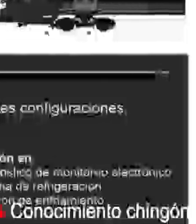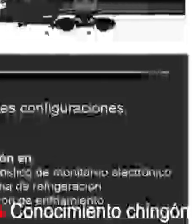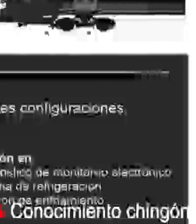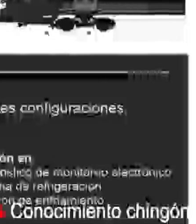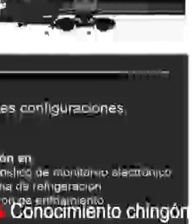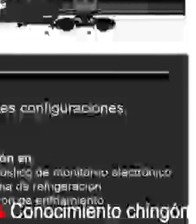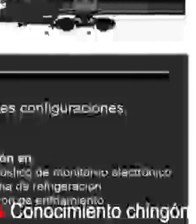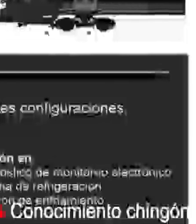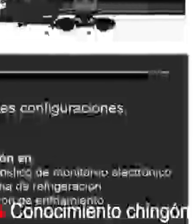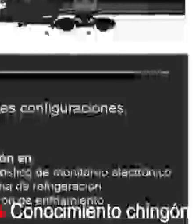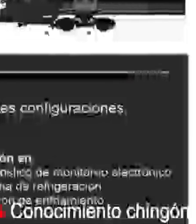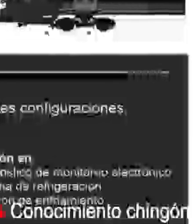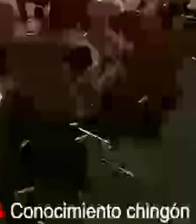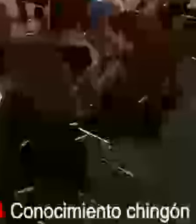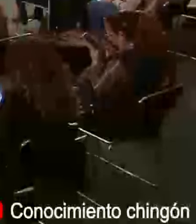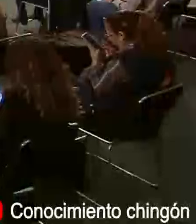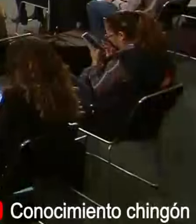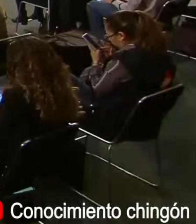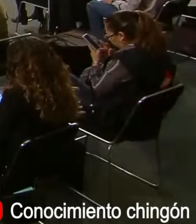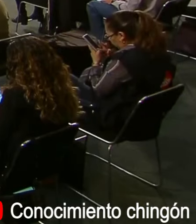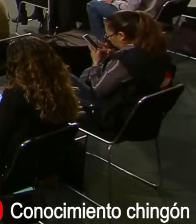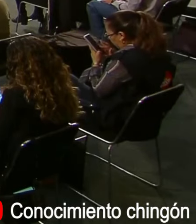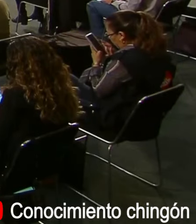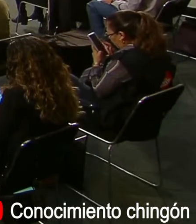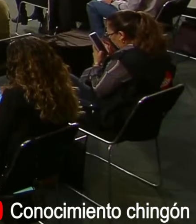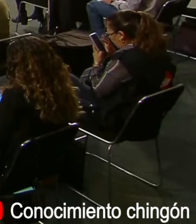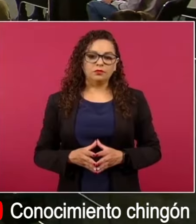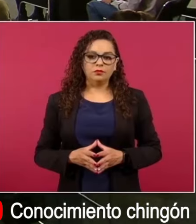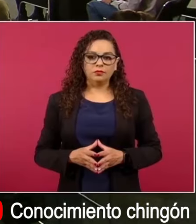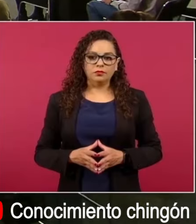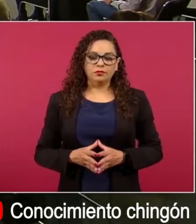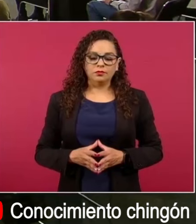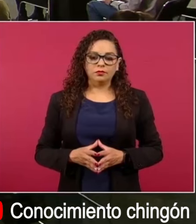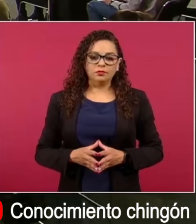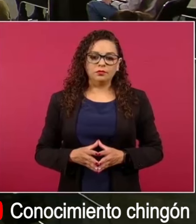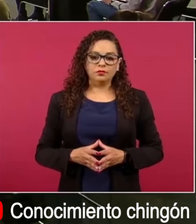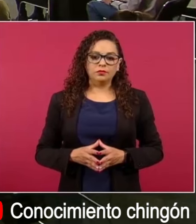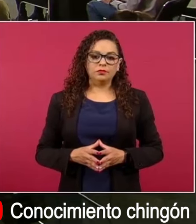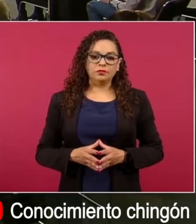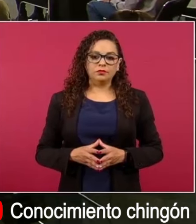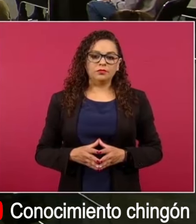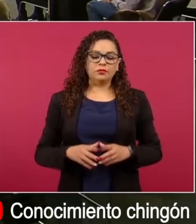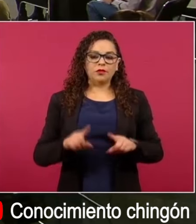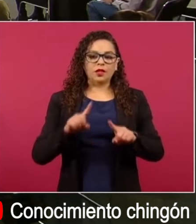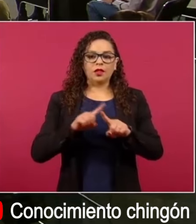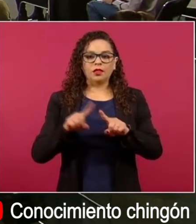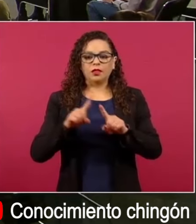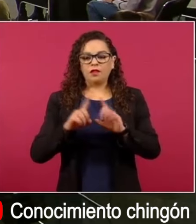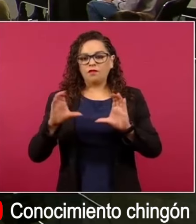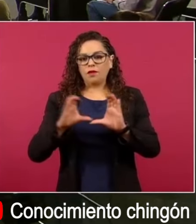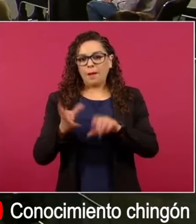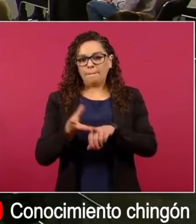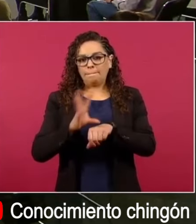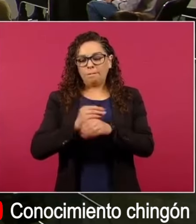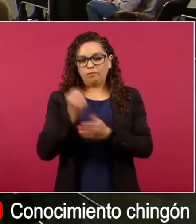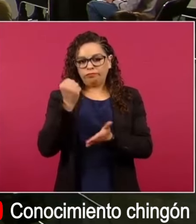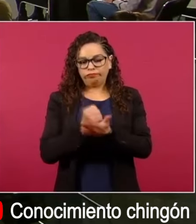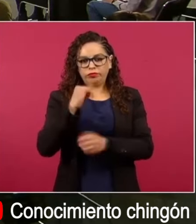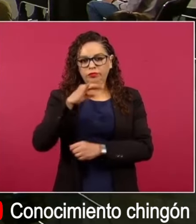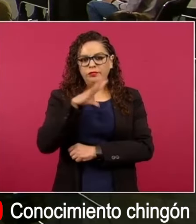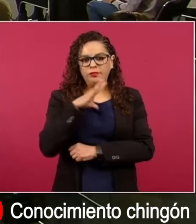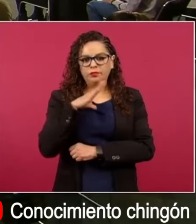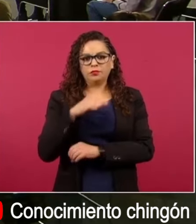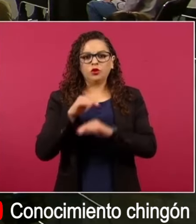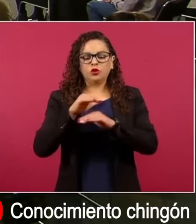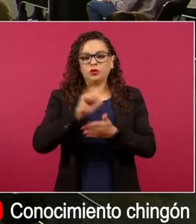elementos se están produciendo y se están fabricando en México. Además, se cuentan con todas las certificaciones necesarias, tanto en espacios como en temas